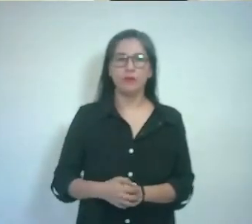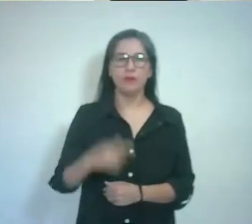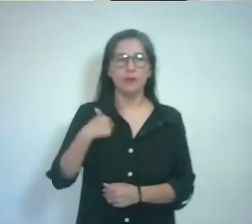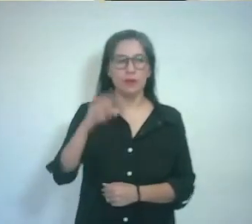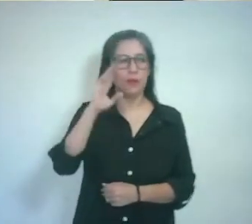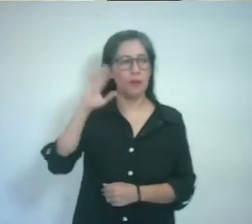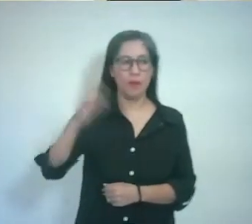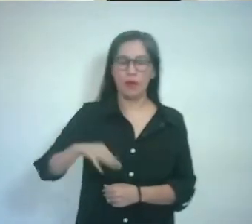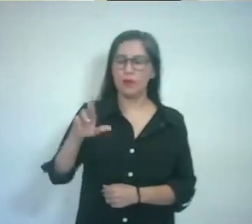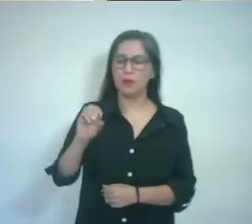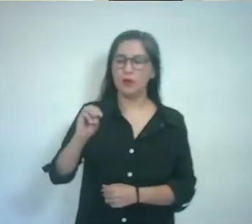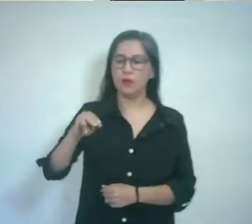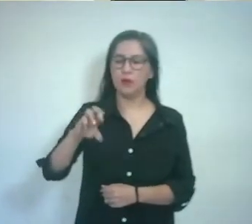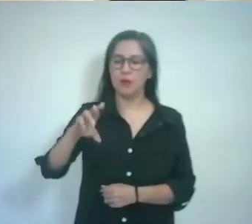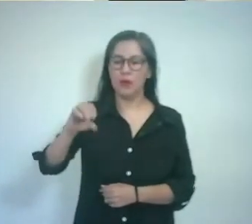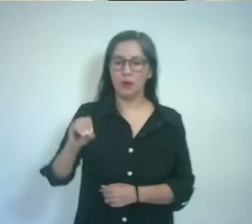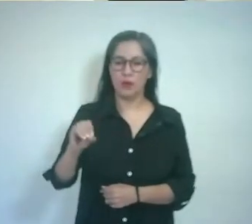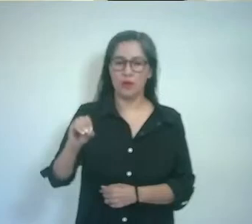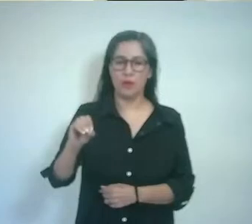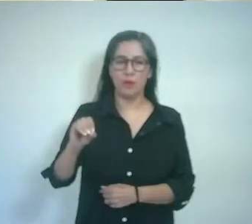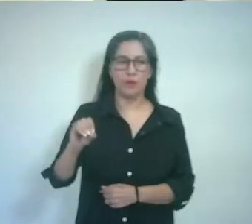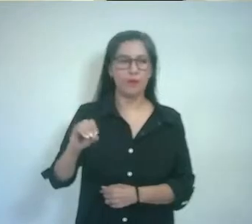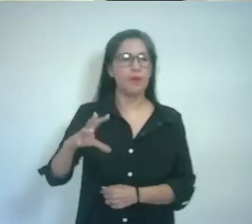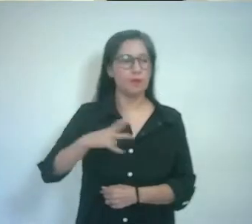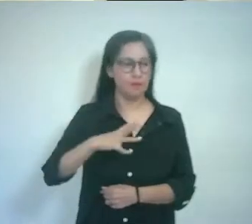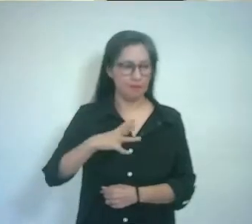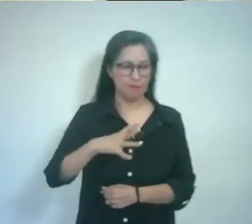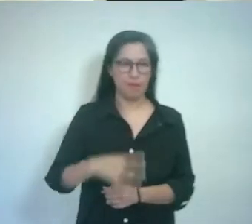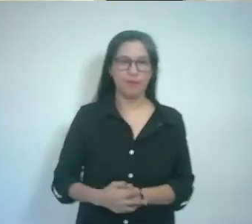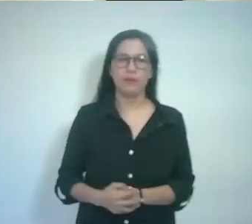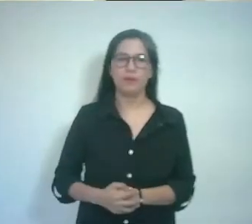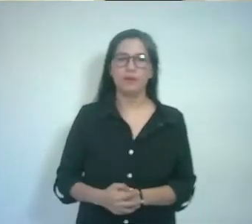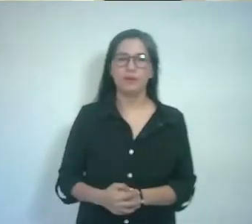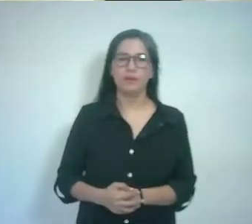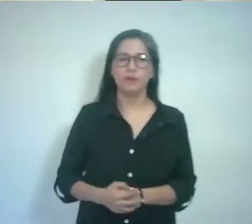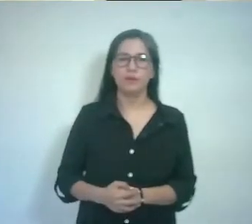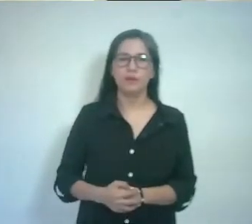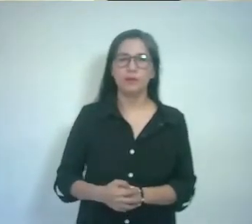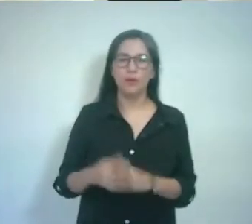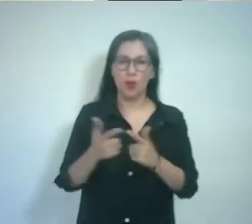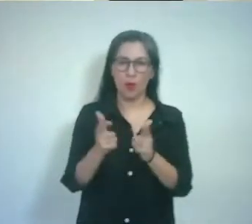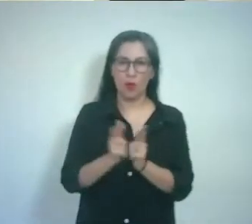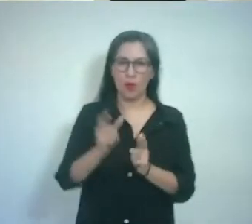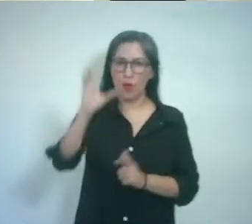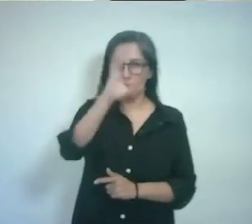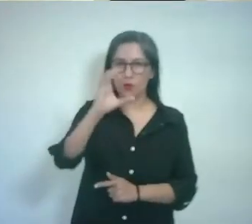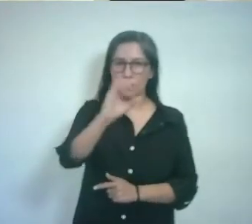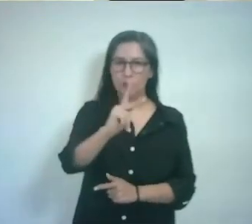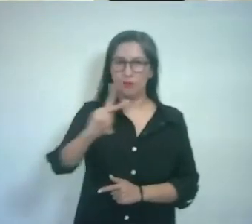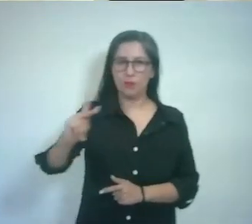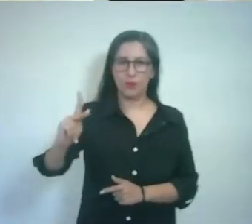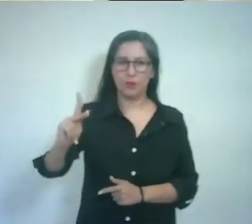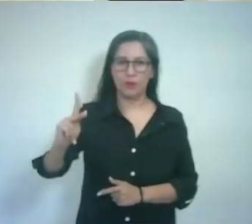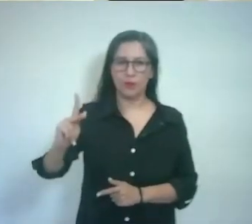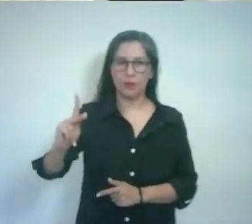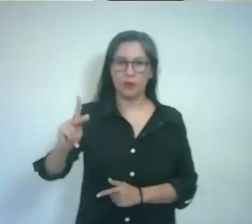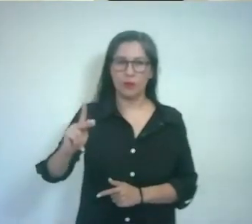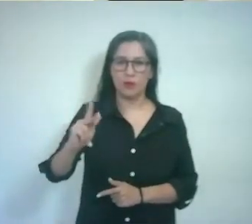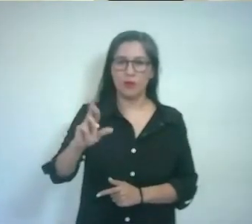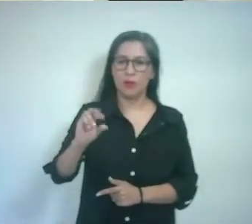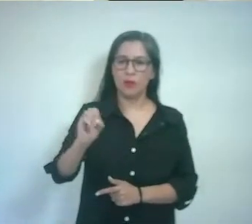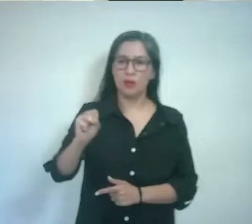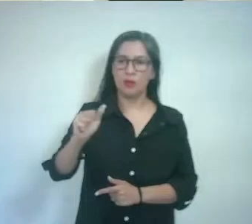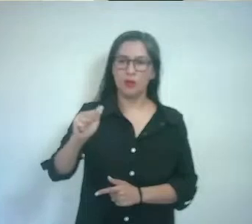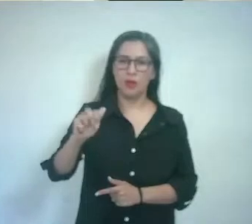Gerardo Romero Vázquez, suplente. Presente. Por el Partido Conciencia Popular, licenciada Rosalba Marina